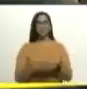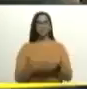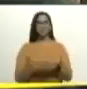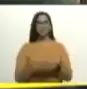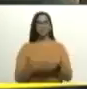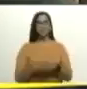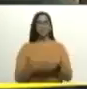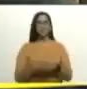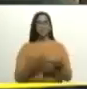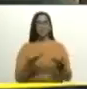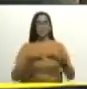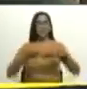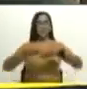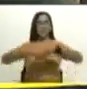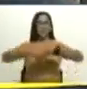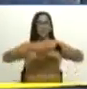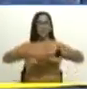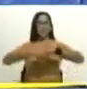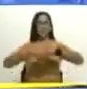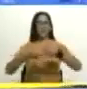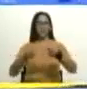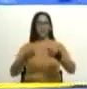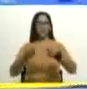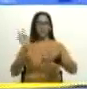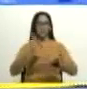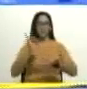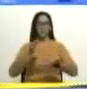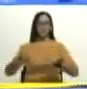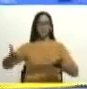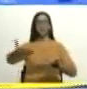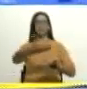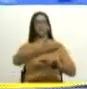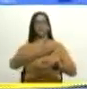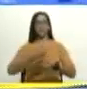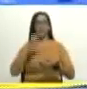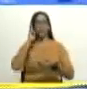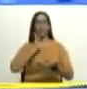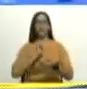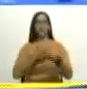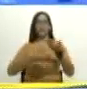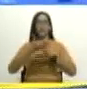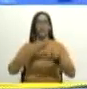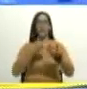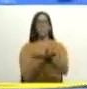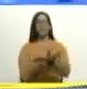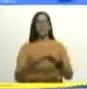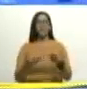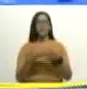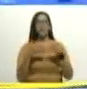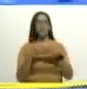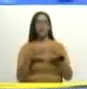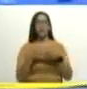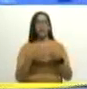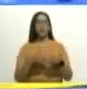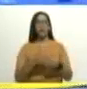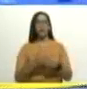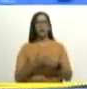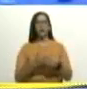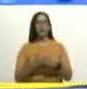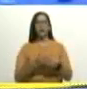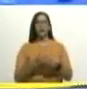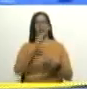en la tributación, valores recaudados en bolívares convertidos en millones de dólares en el